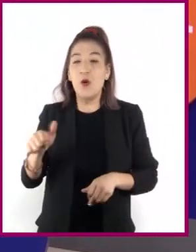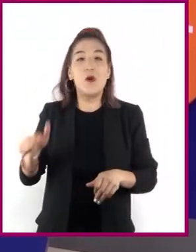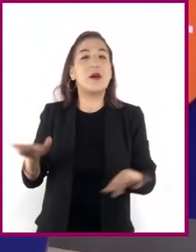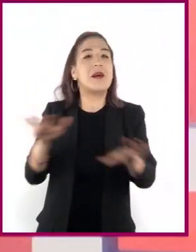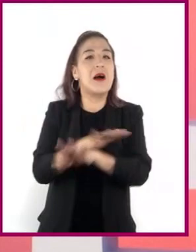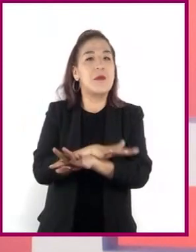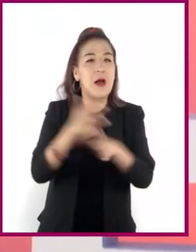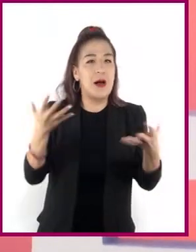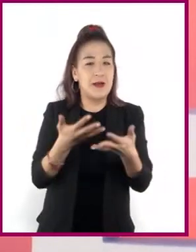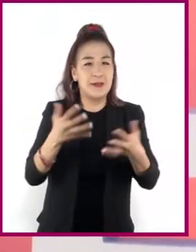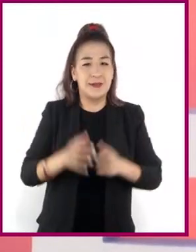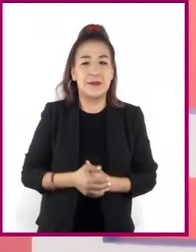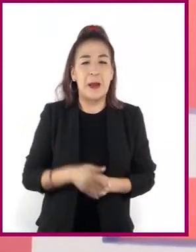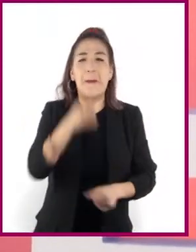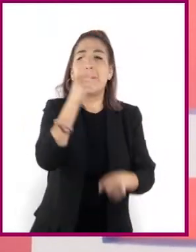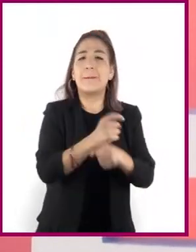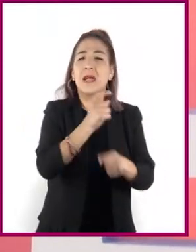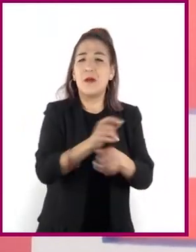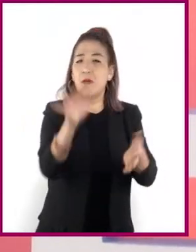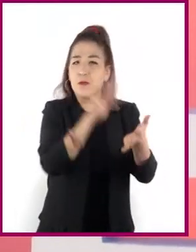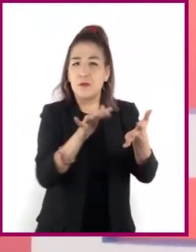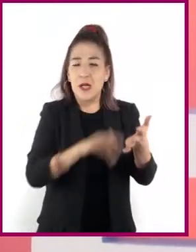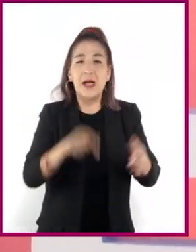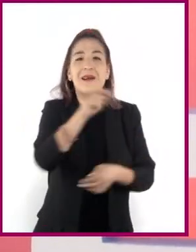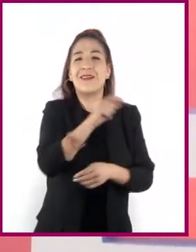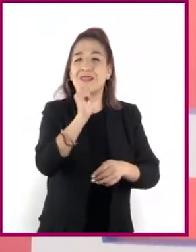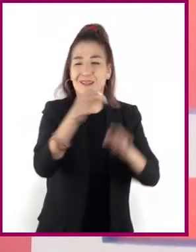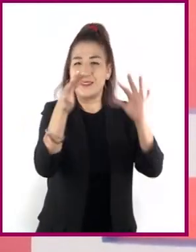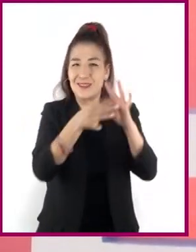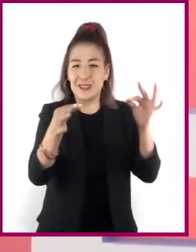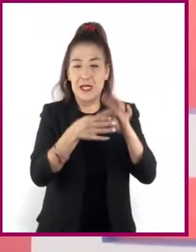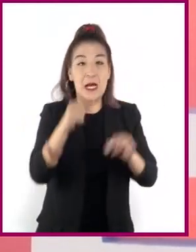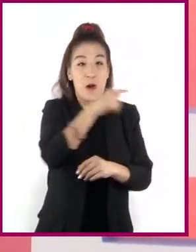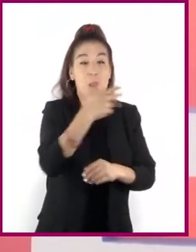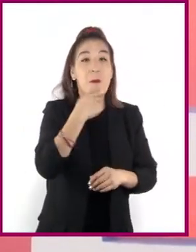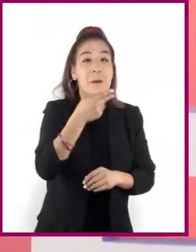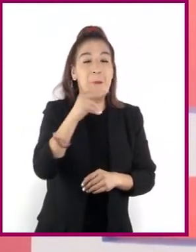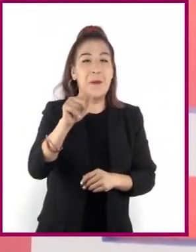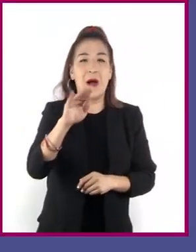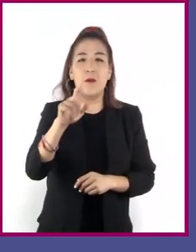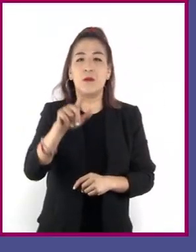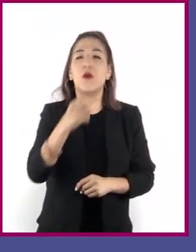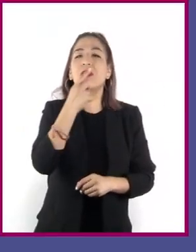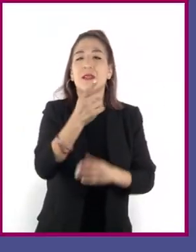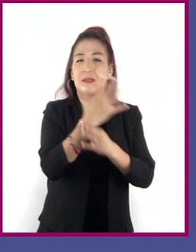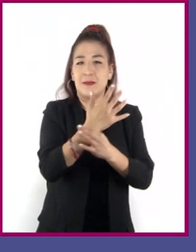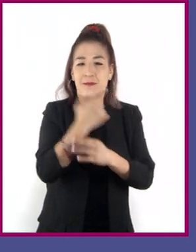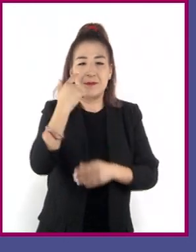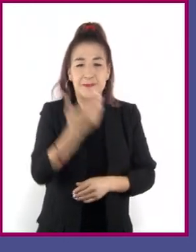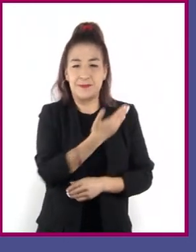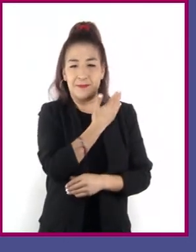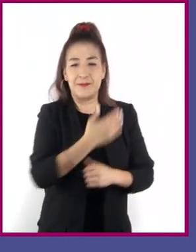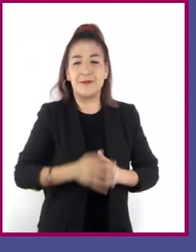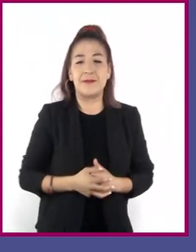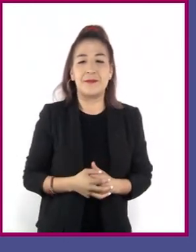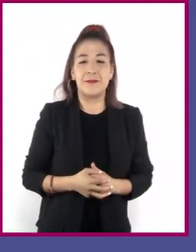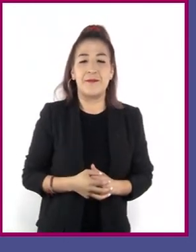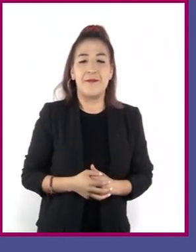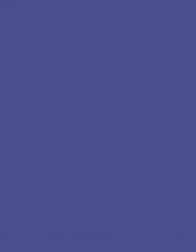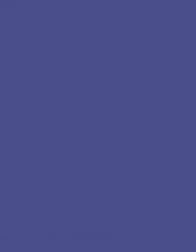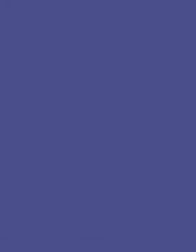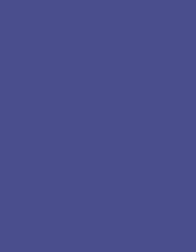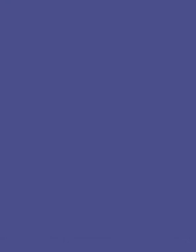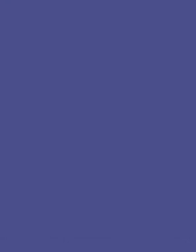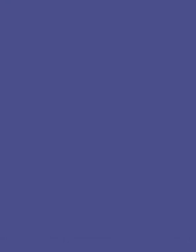realiza el primer párrafo como ya escuchamos en voz de pablo dice el celular una